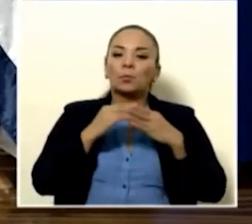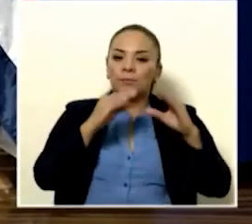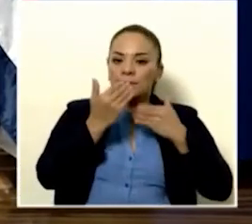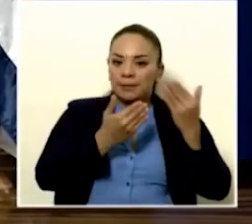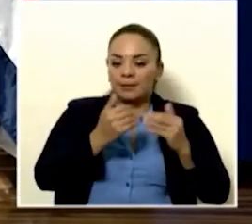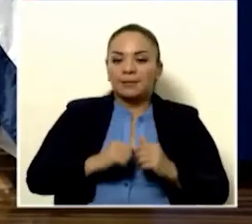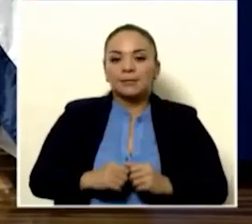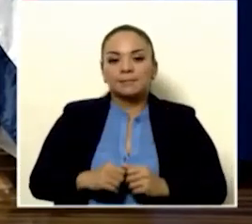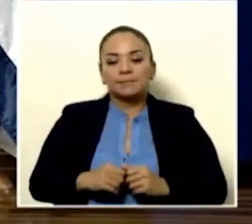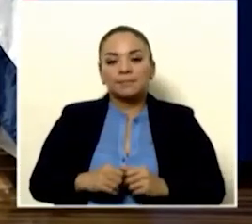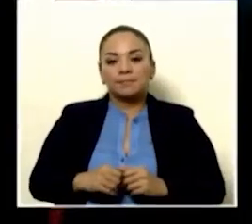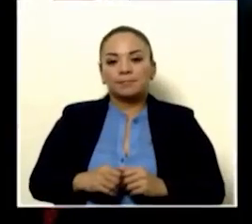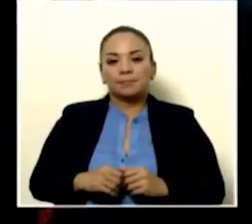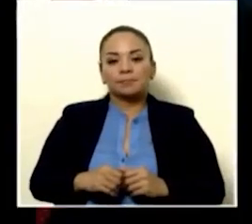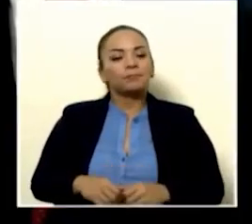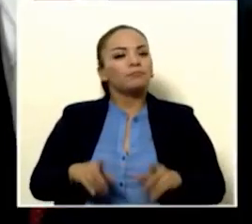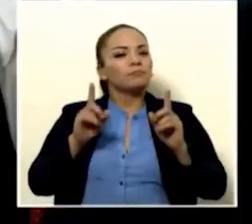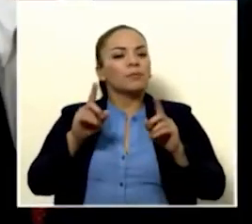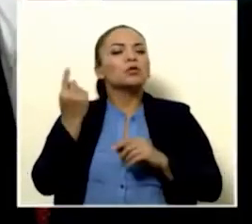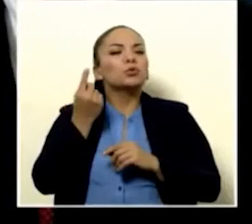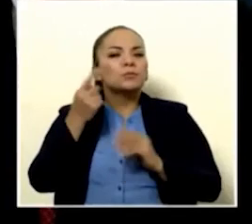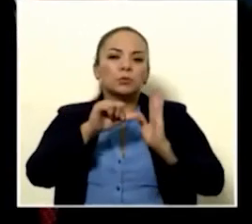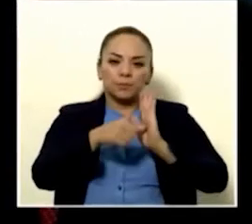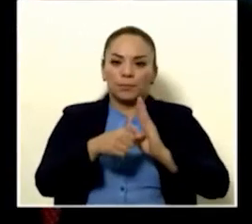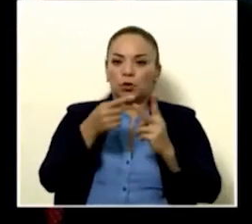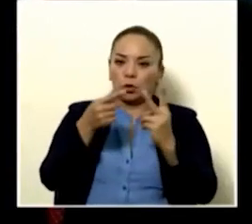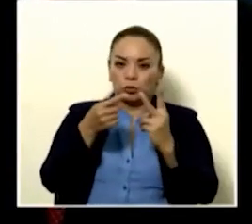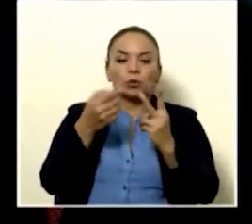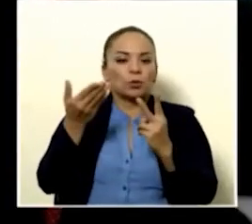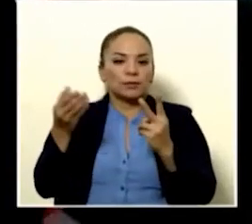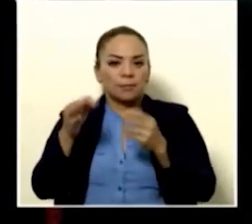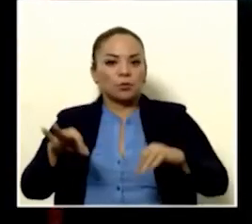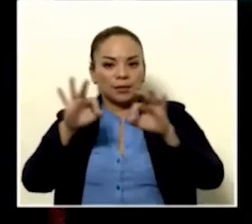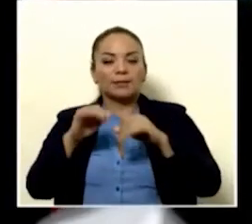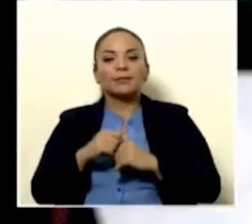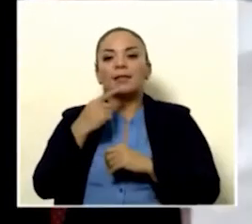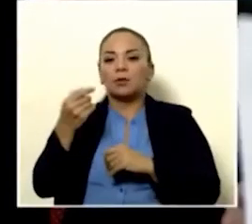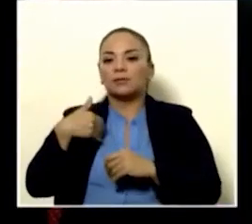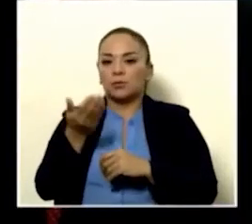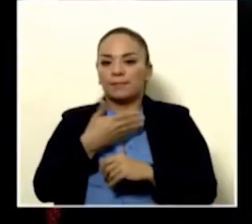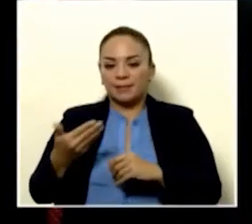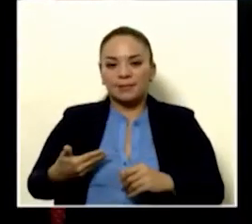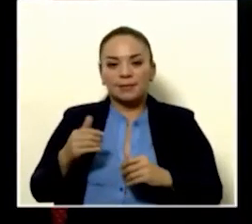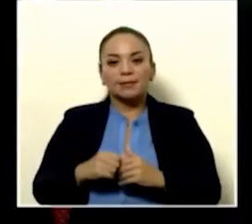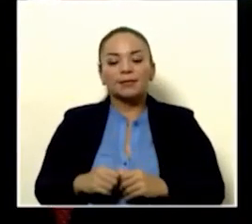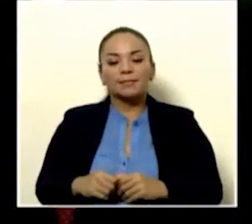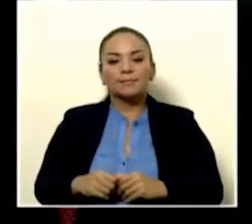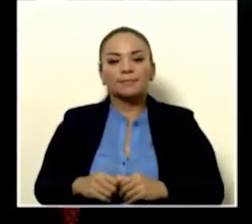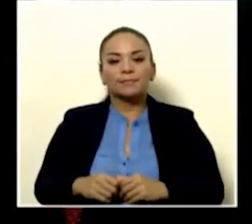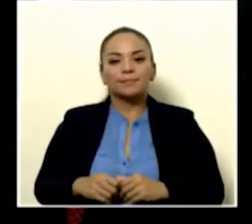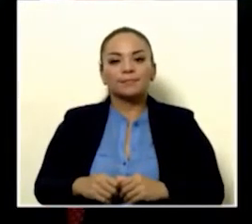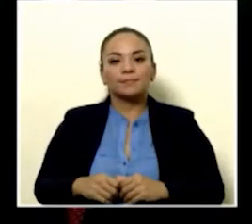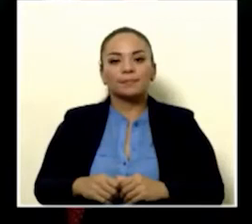tardes. Solamente hacer hincapié en un par de ideas que señalaba el señor presidente. La